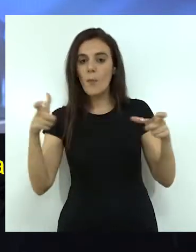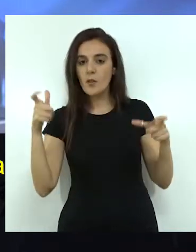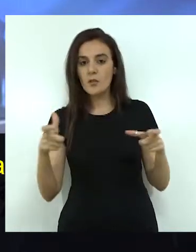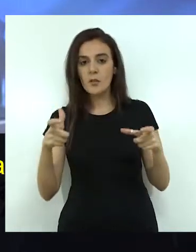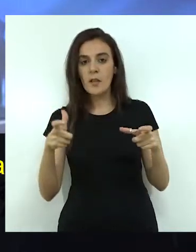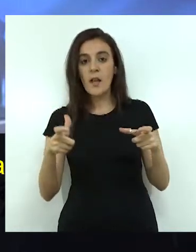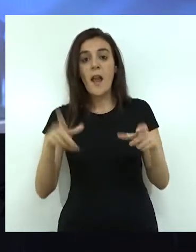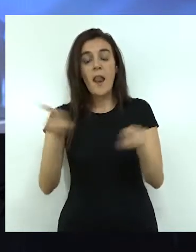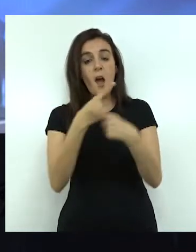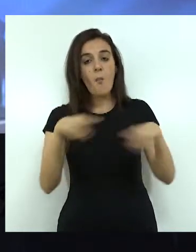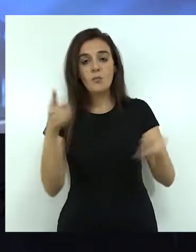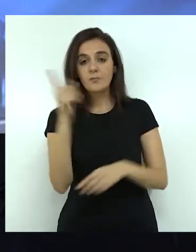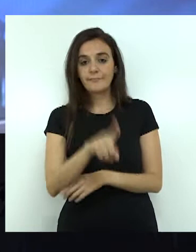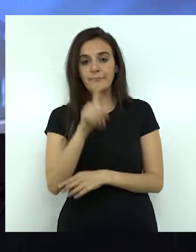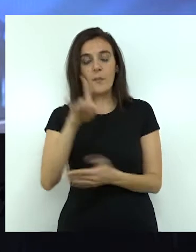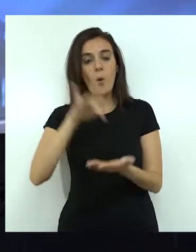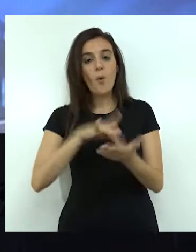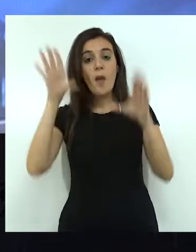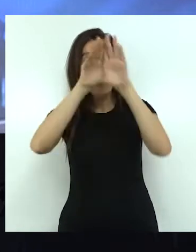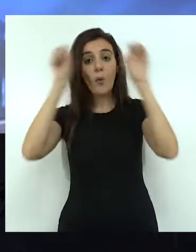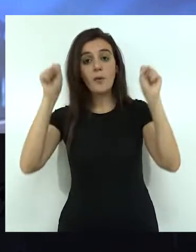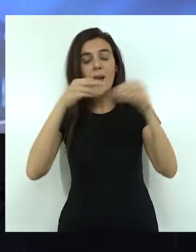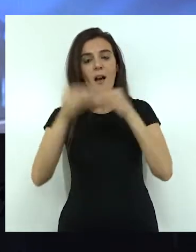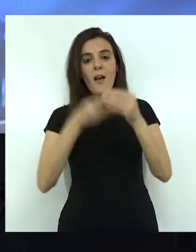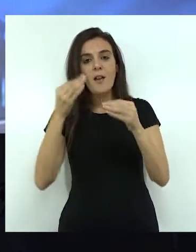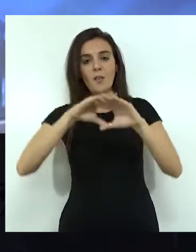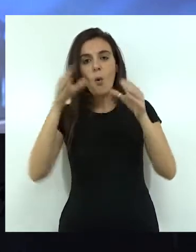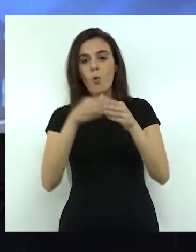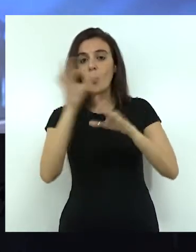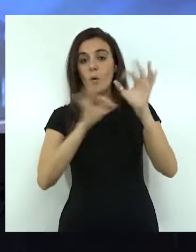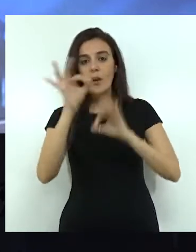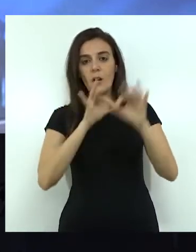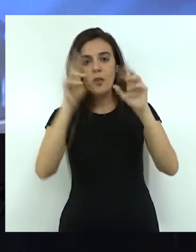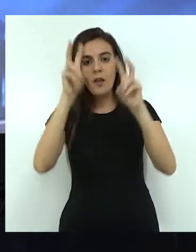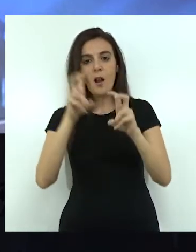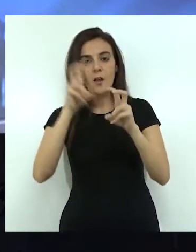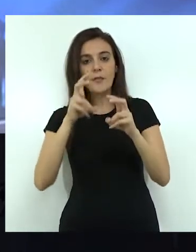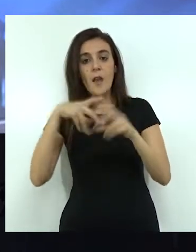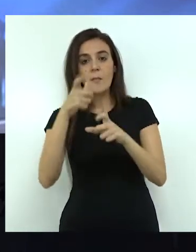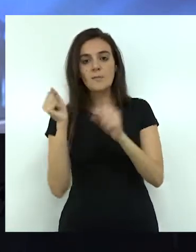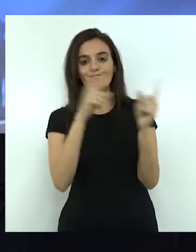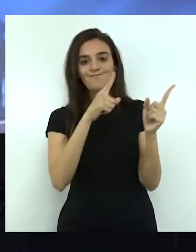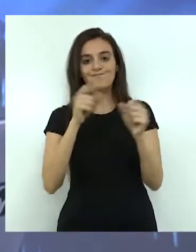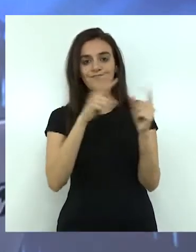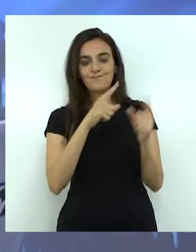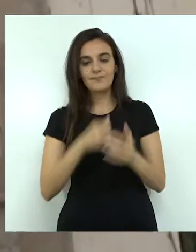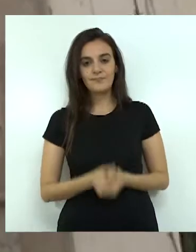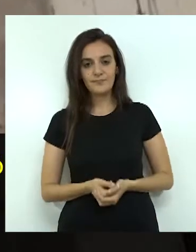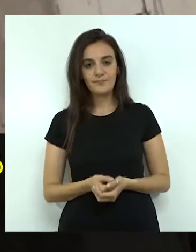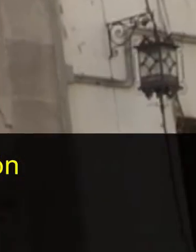en el conservatorio un día en que la guardia civil desarticulaba una organización dedicada al pase de inmigrantes irregulares